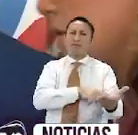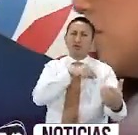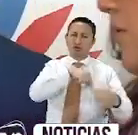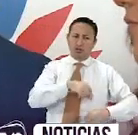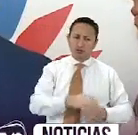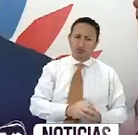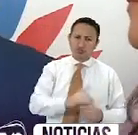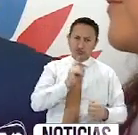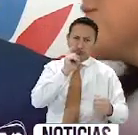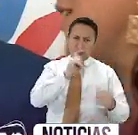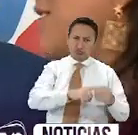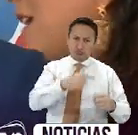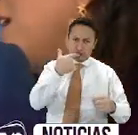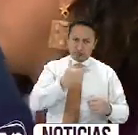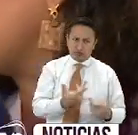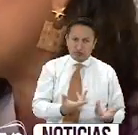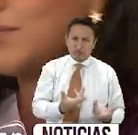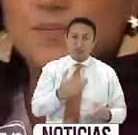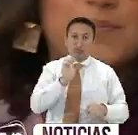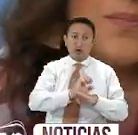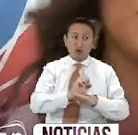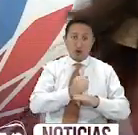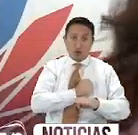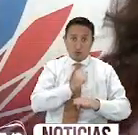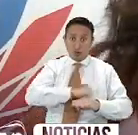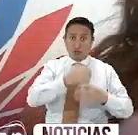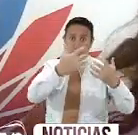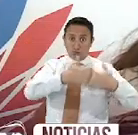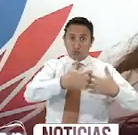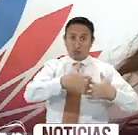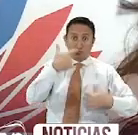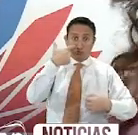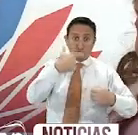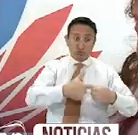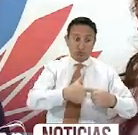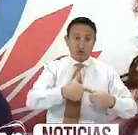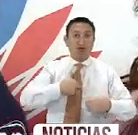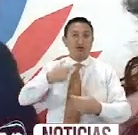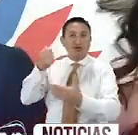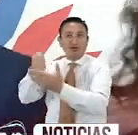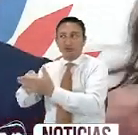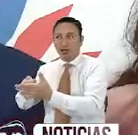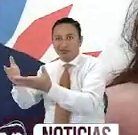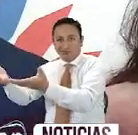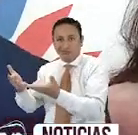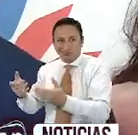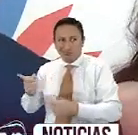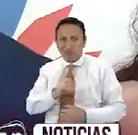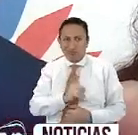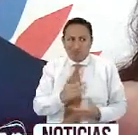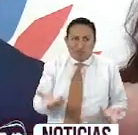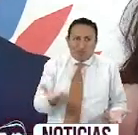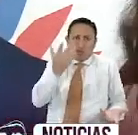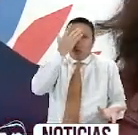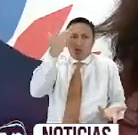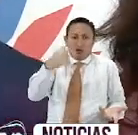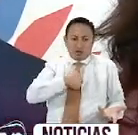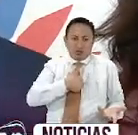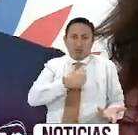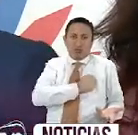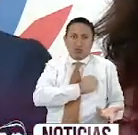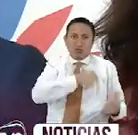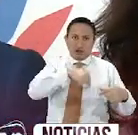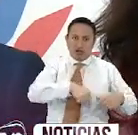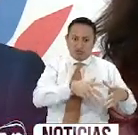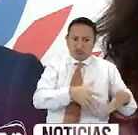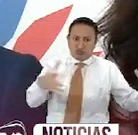este recurso natural. El Ecuador es productor de gas natural. No debemos nosotros incentivar que haya la importación de un recurso que tenemos y